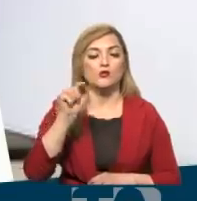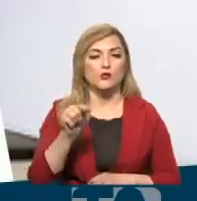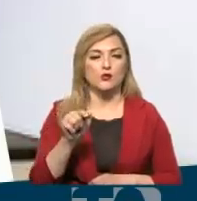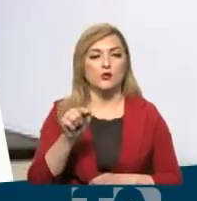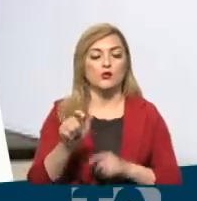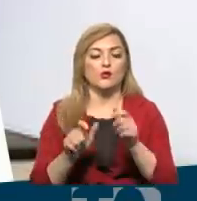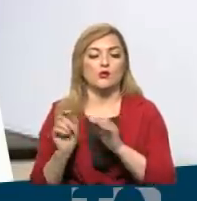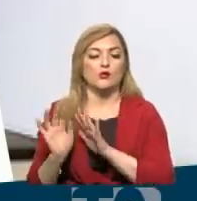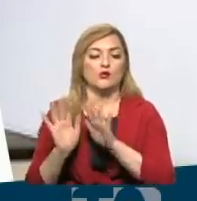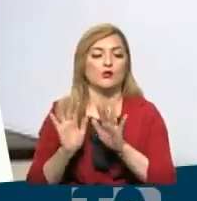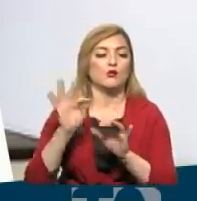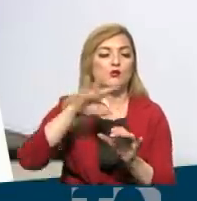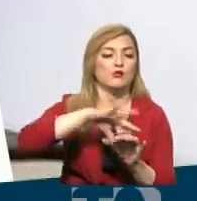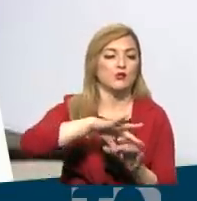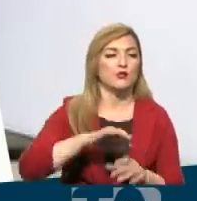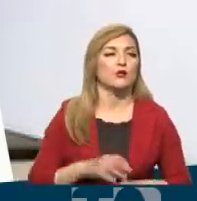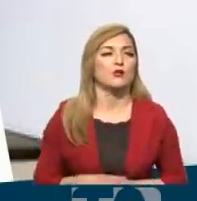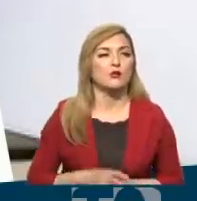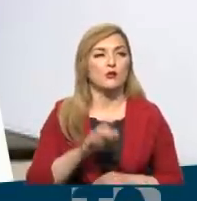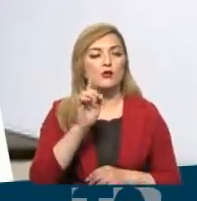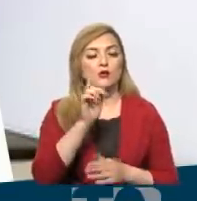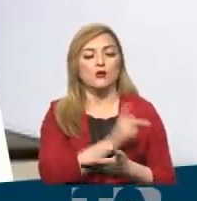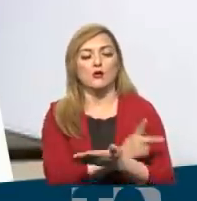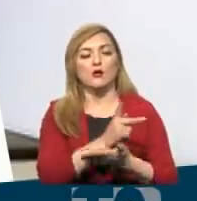2.490.000 votantes, Pichincha a